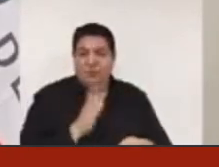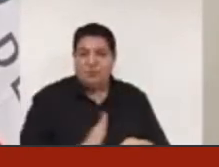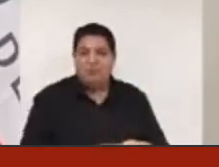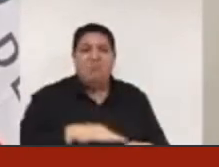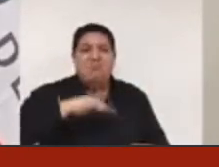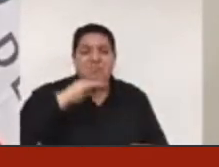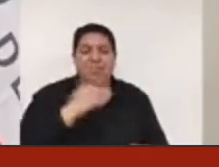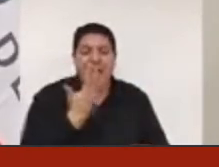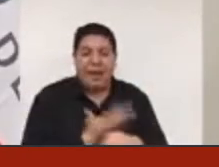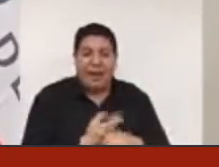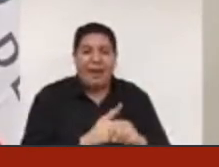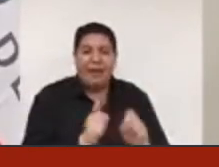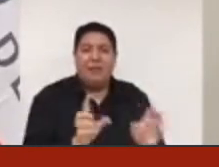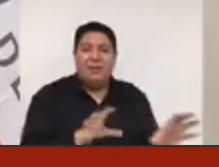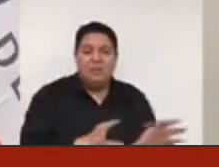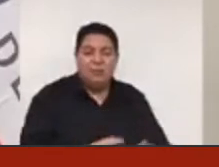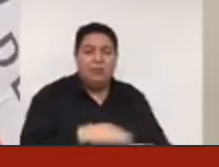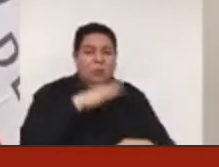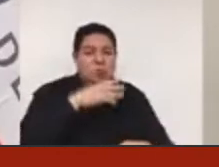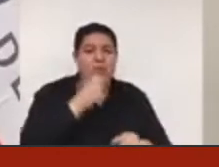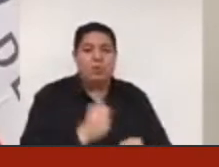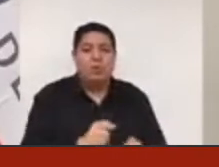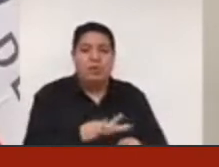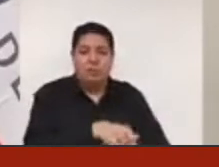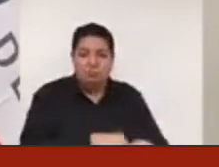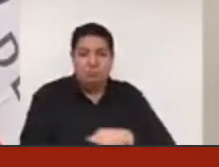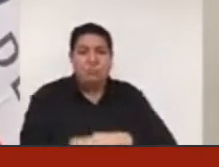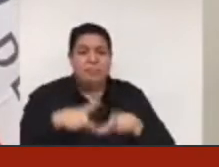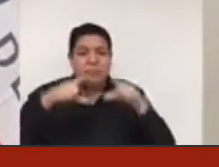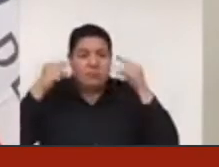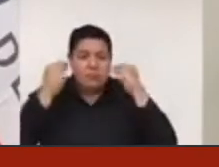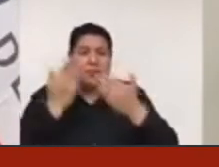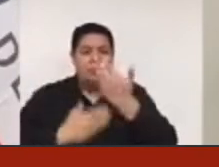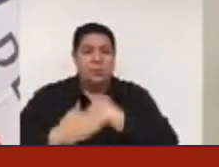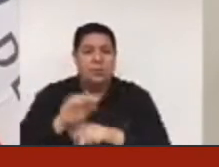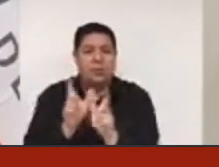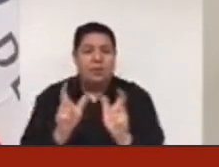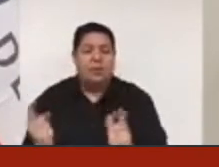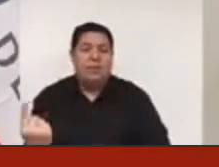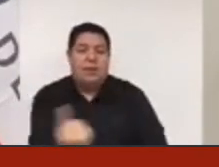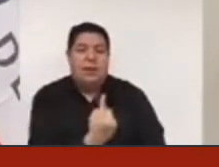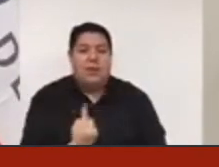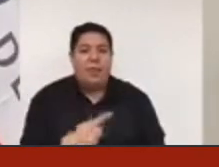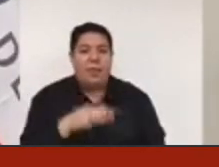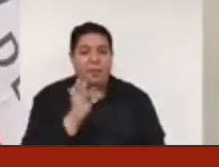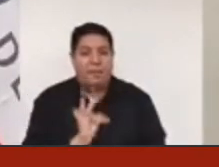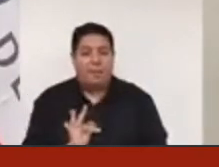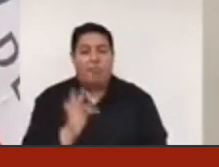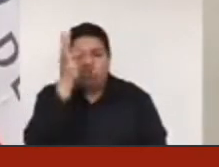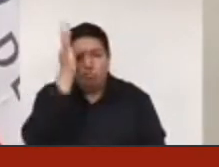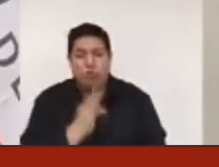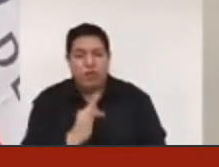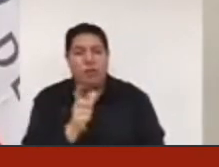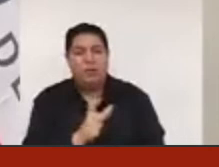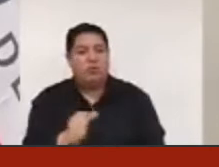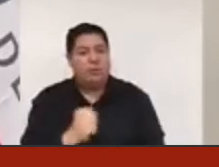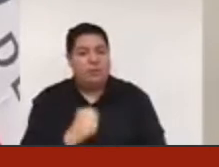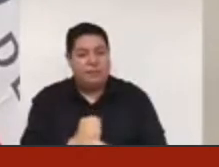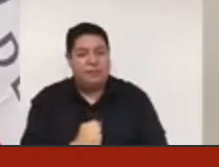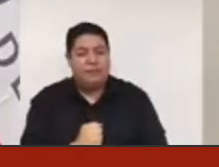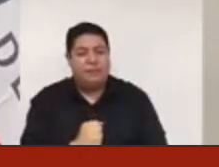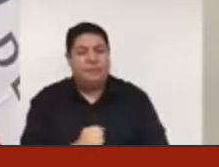equipamientos y suficiente insumo en el fondo de protección para todos los funcionarios lo que sí se está haciendo